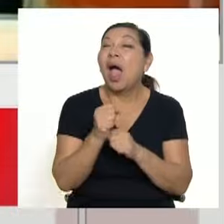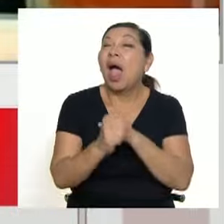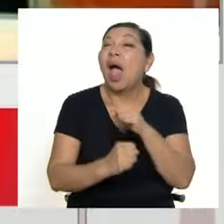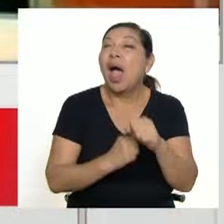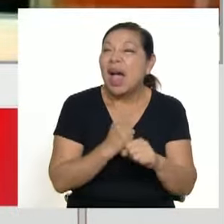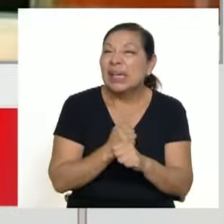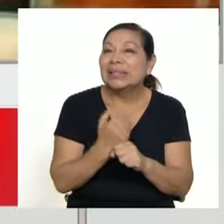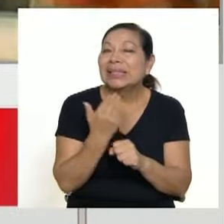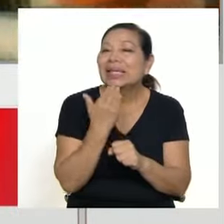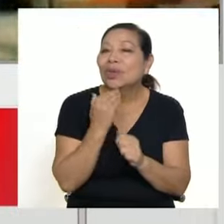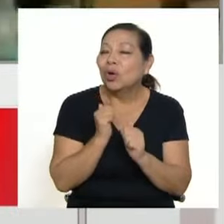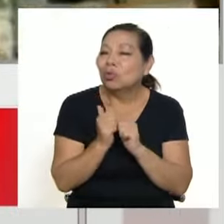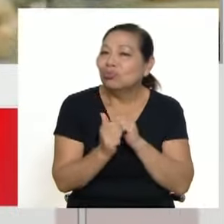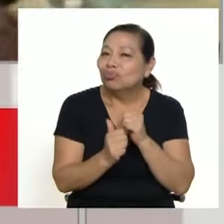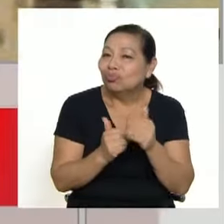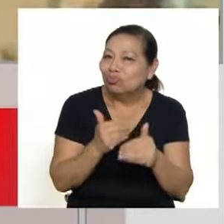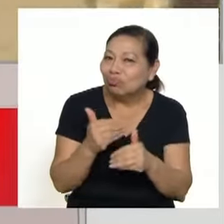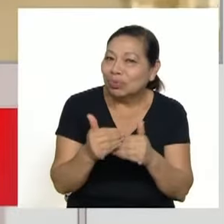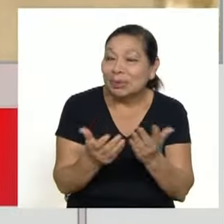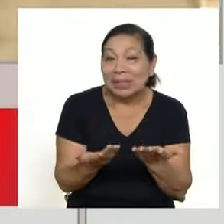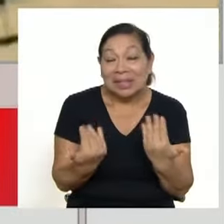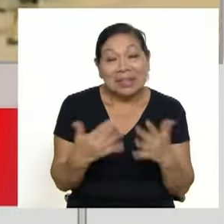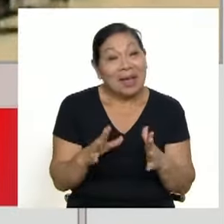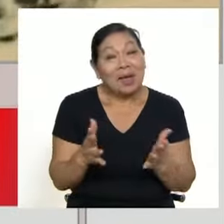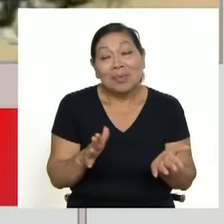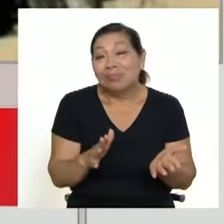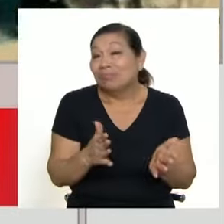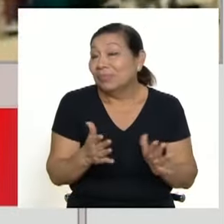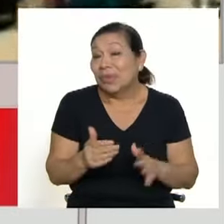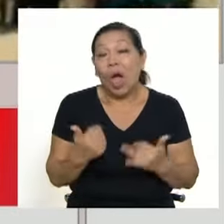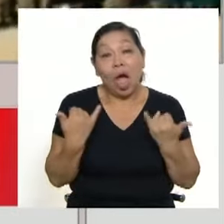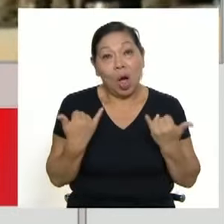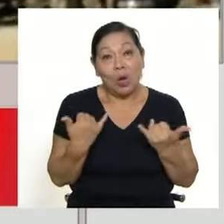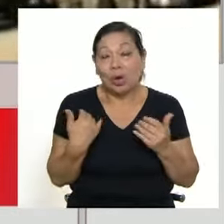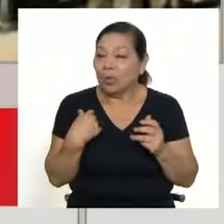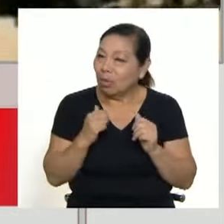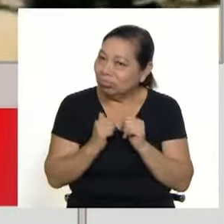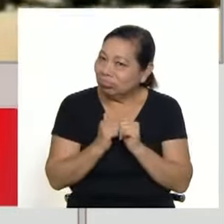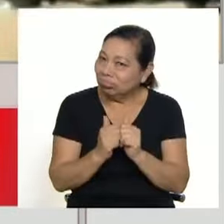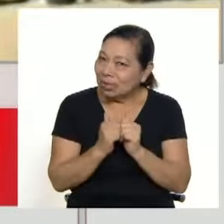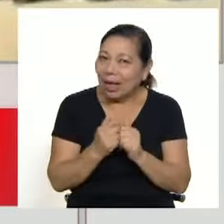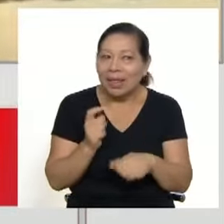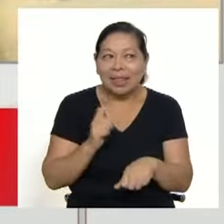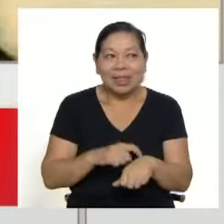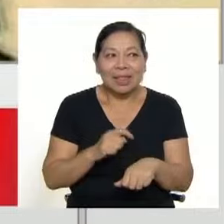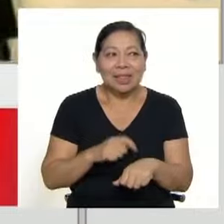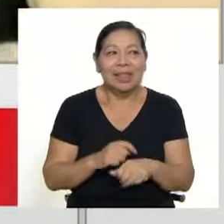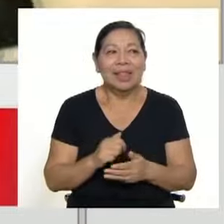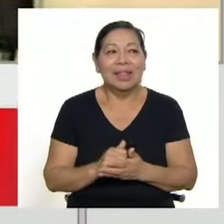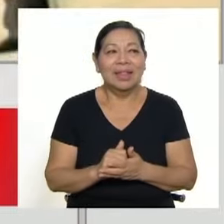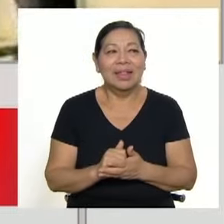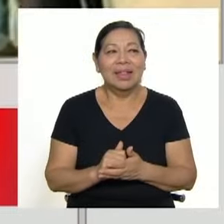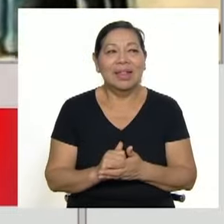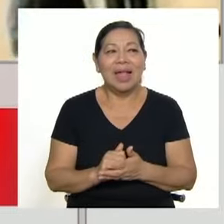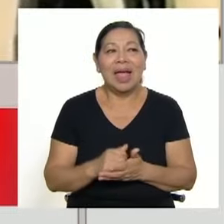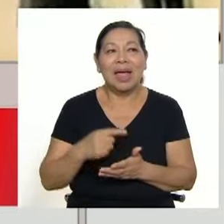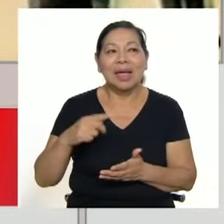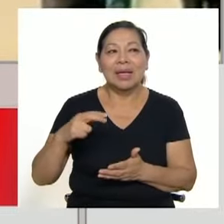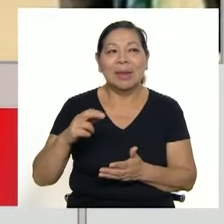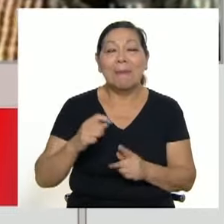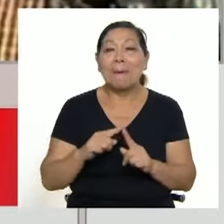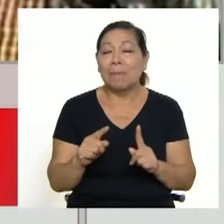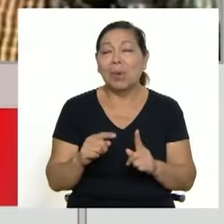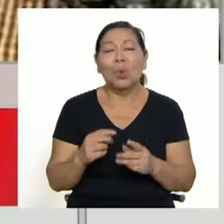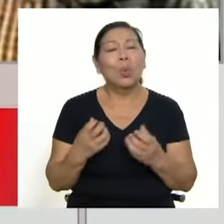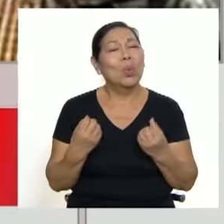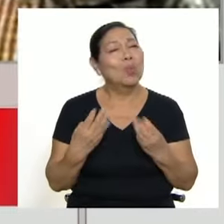años, ¿quiénes han continuado? ¿Quiénes incluso de repente ya no están? Ahorita con el que estamos más tiempo trabajando es con el actual camarógrafo Johnny Kimper, ¿no? Pero